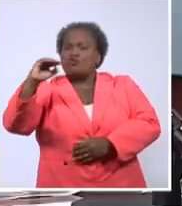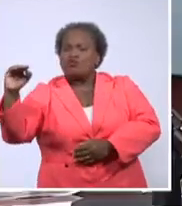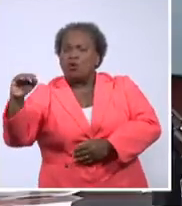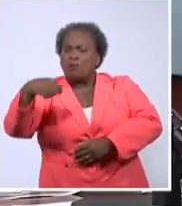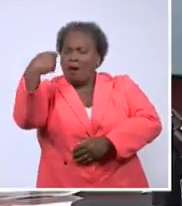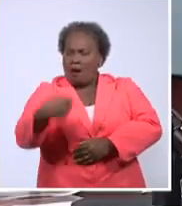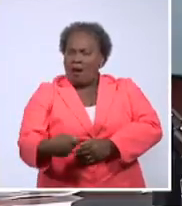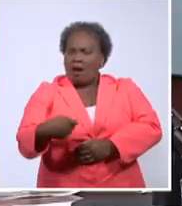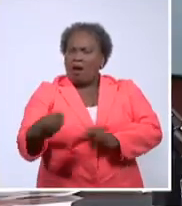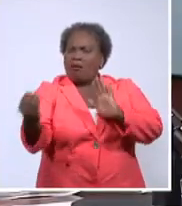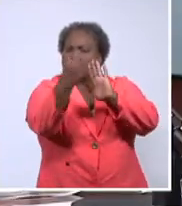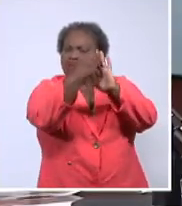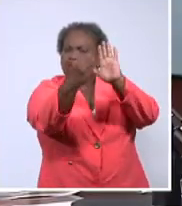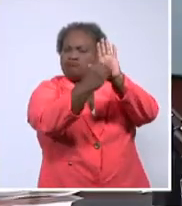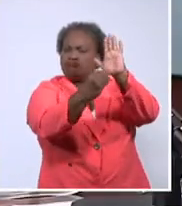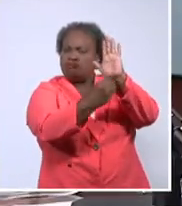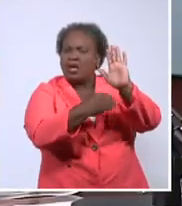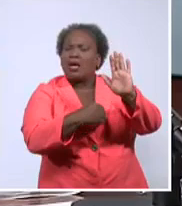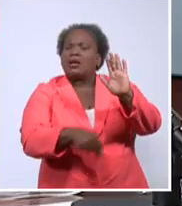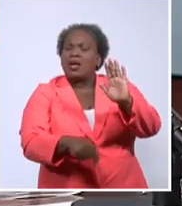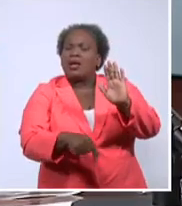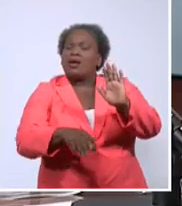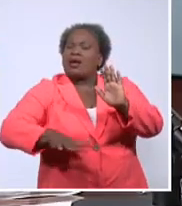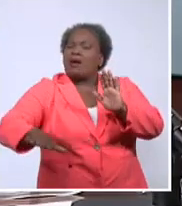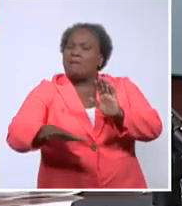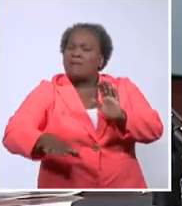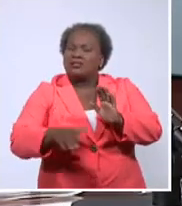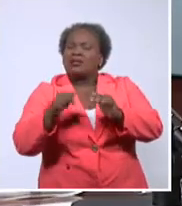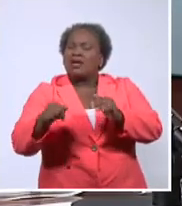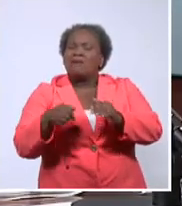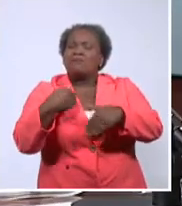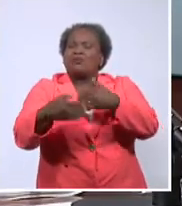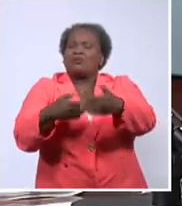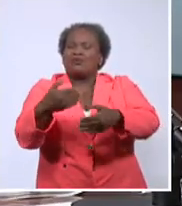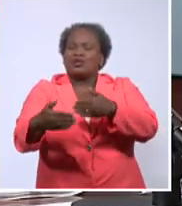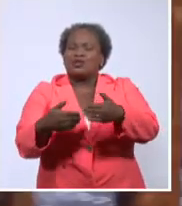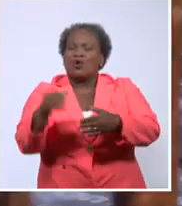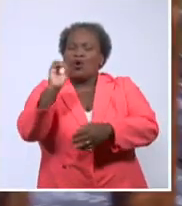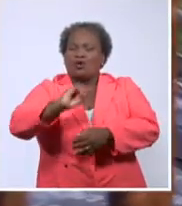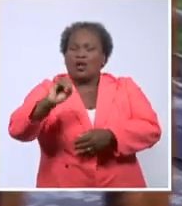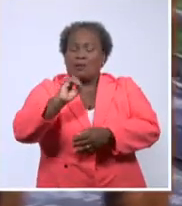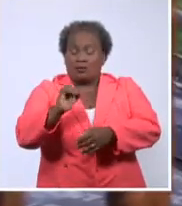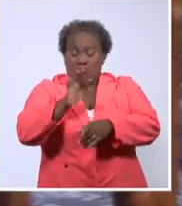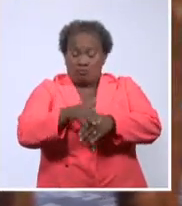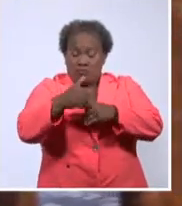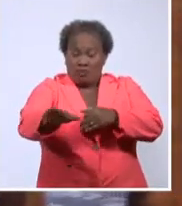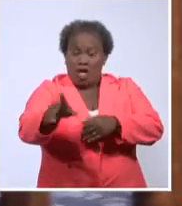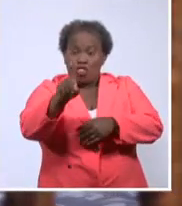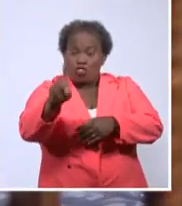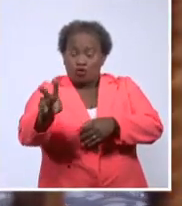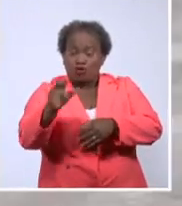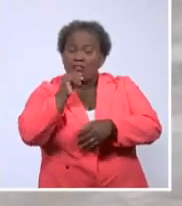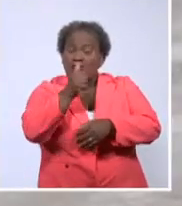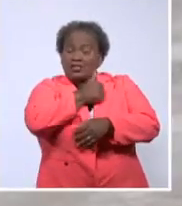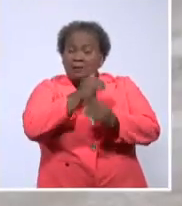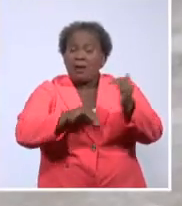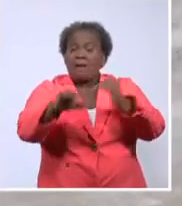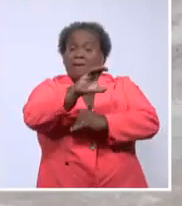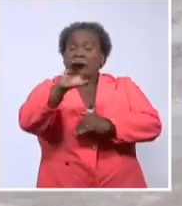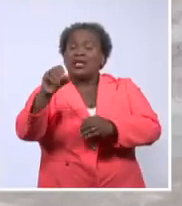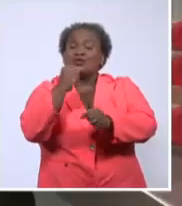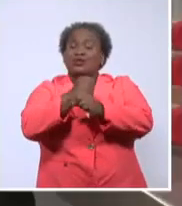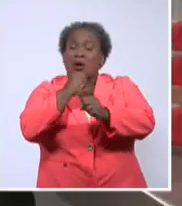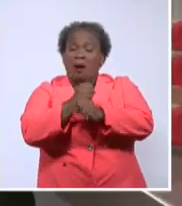legalmente sustentan el proceso de ordenamiento. A partir de este sábado 12 de diciembre, los ministros de Trabajo, el Banco, la